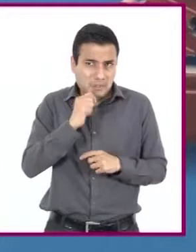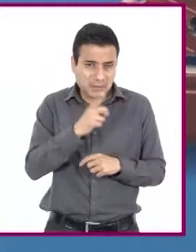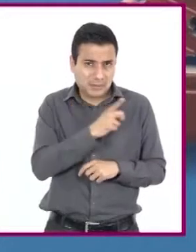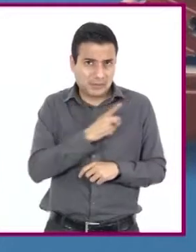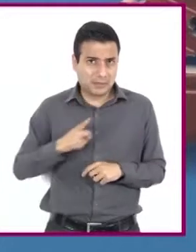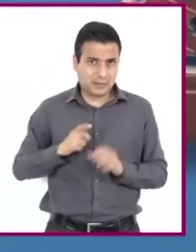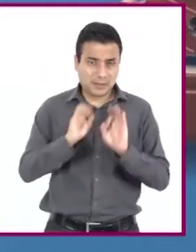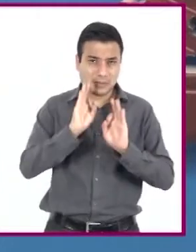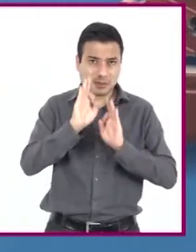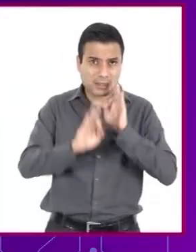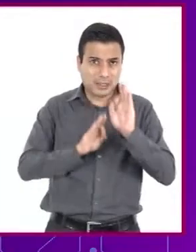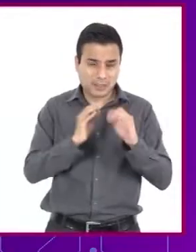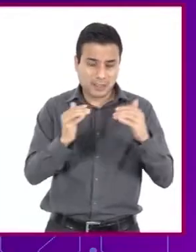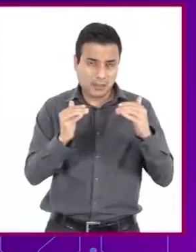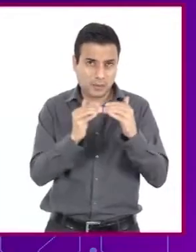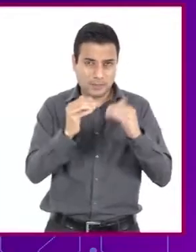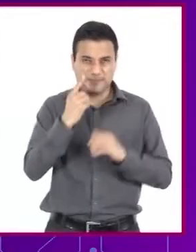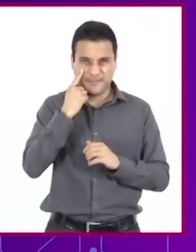la siguiente imagen.